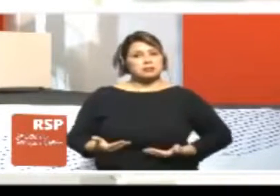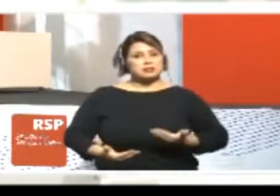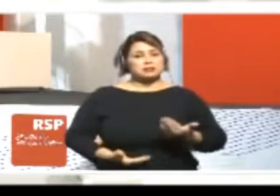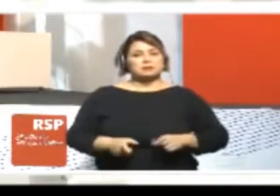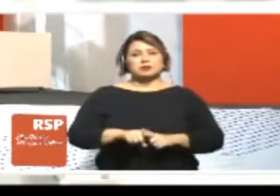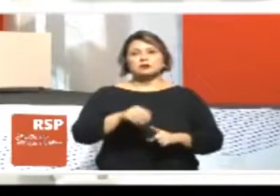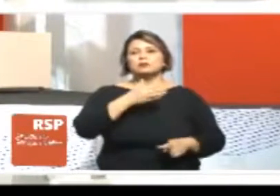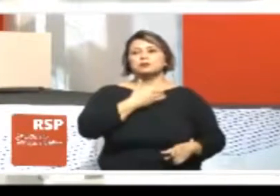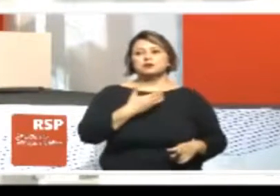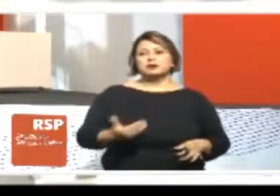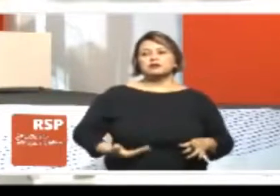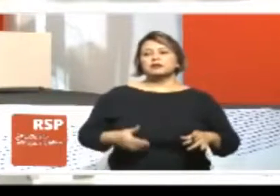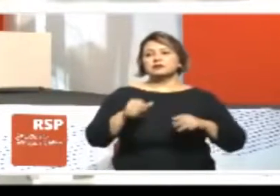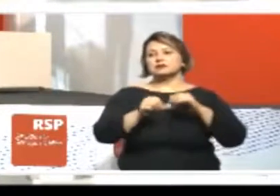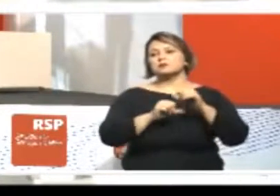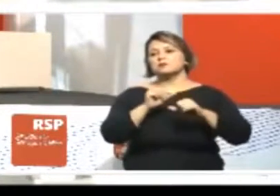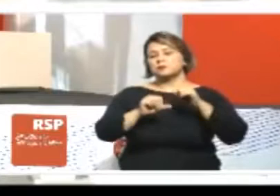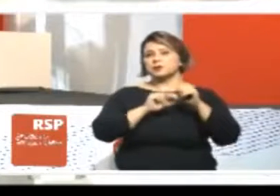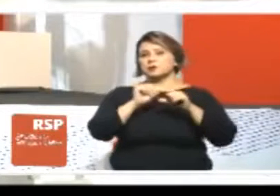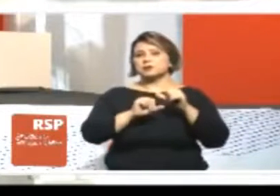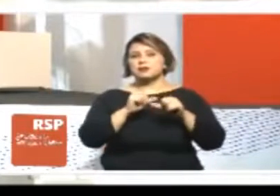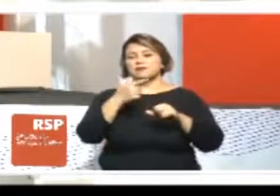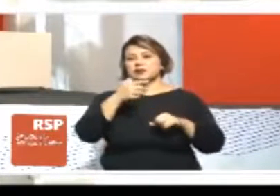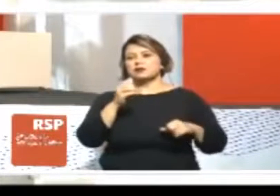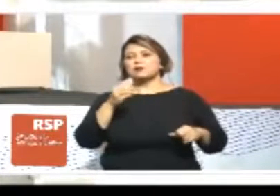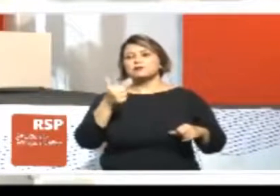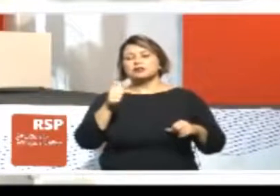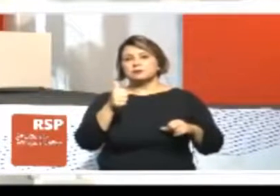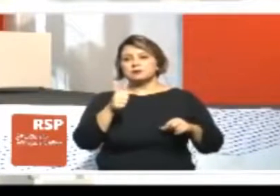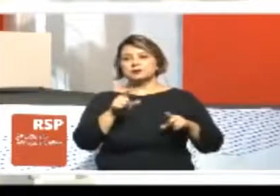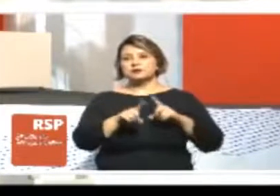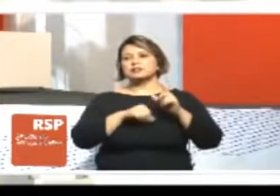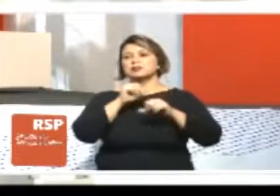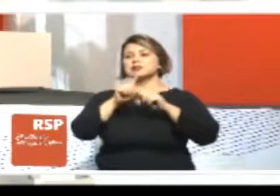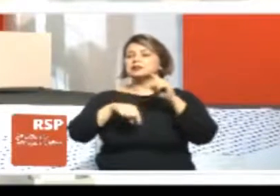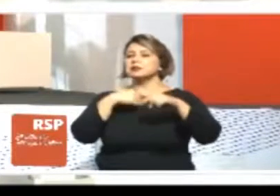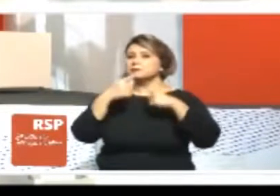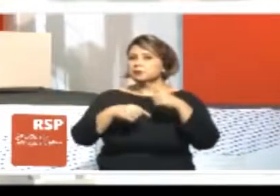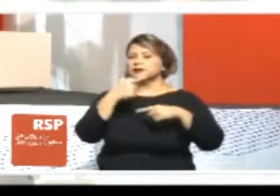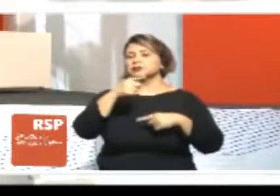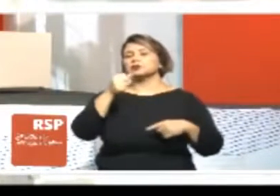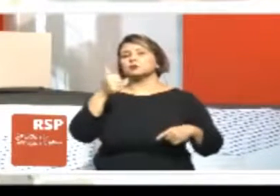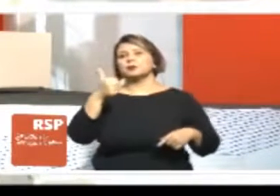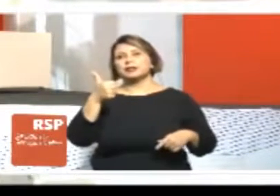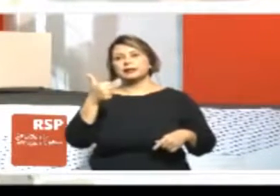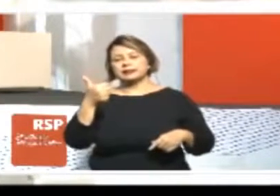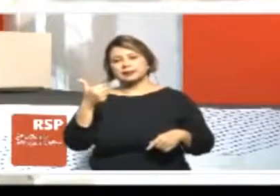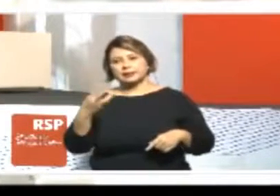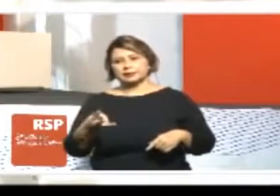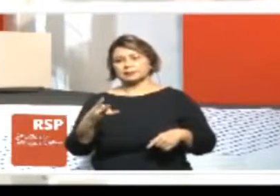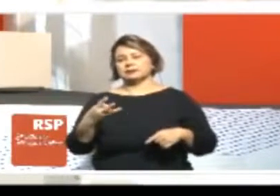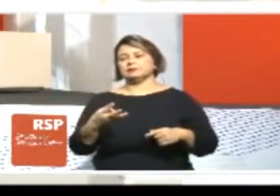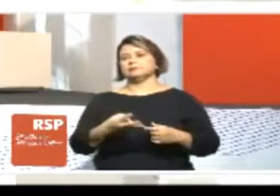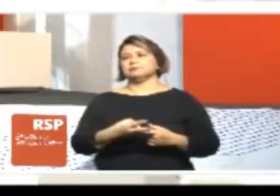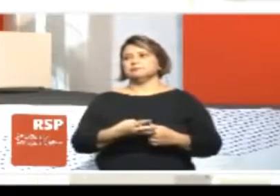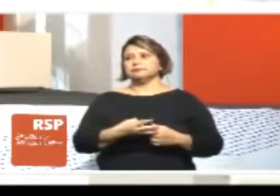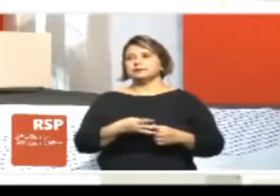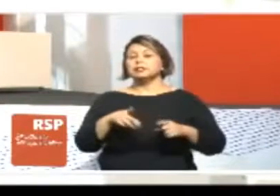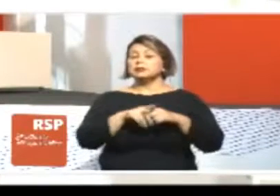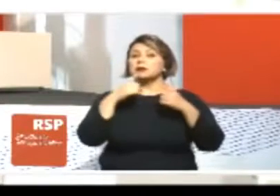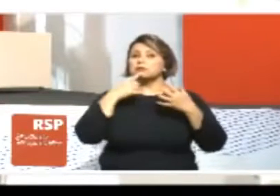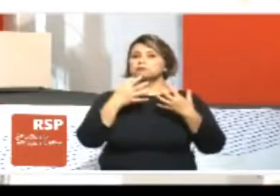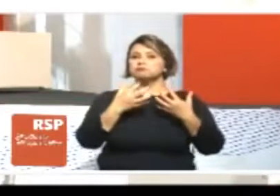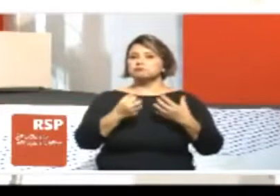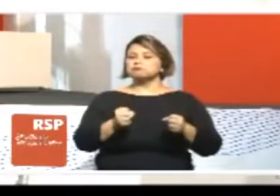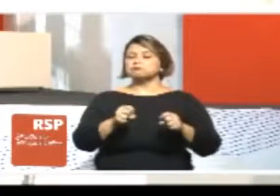modificada de nuevo en el 2011 y modificada de nuevo en el 2012 y modificada en el 2013. Se adoptó para